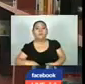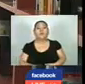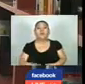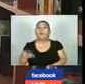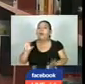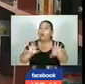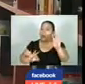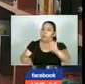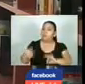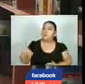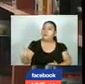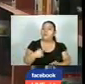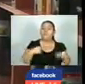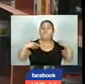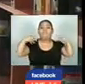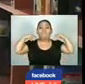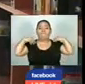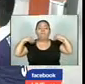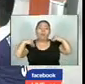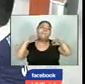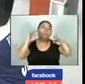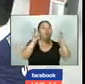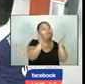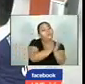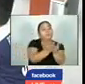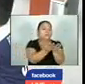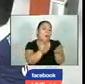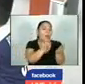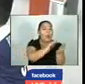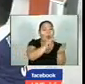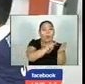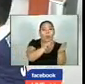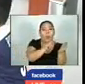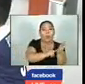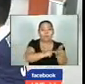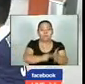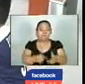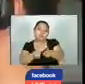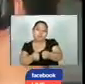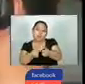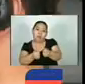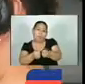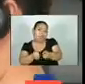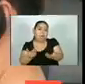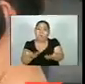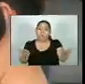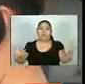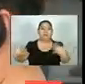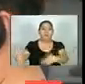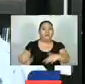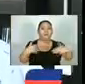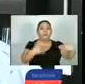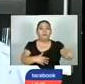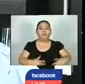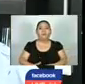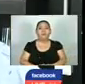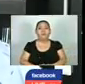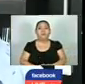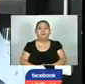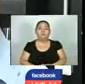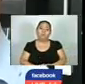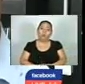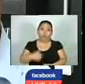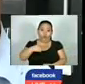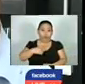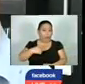buscan dejar el estrés leyendo un buen libro con los videojuegos u otras actividades. Prácticamente